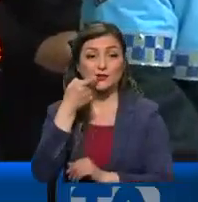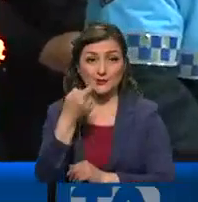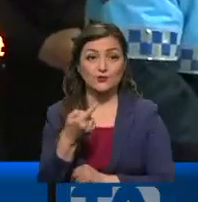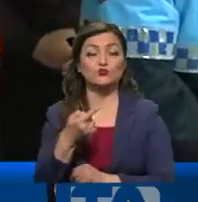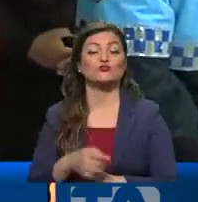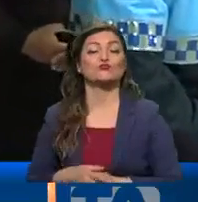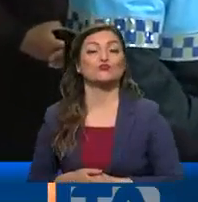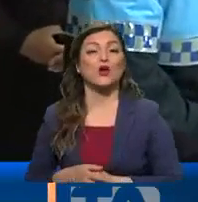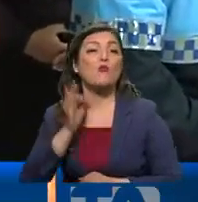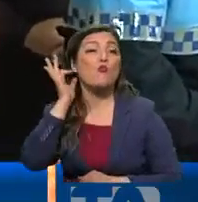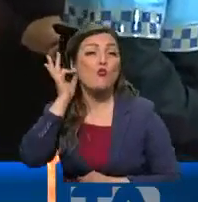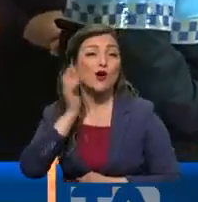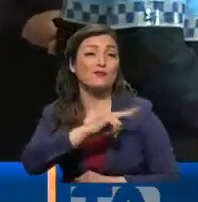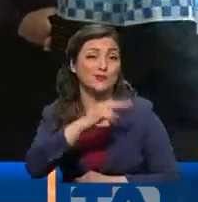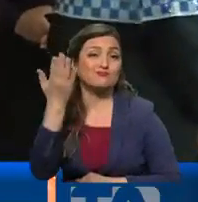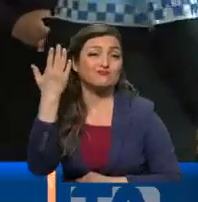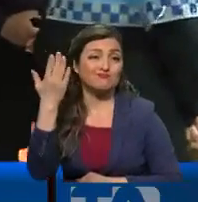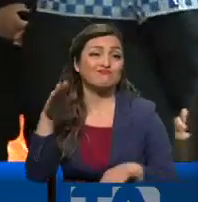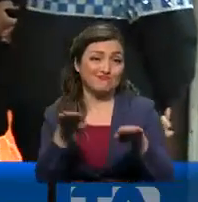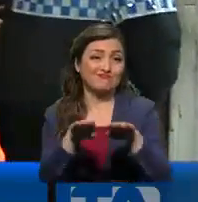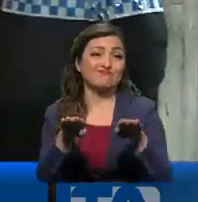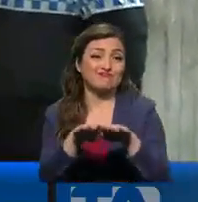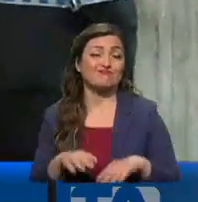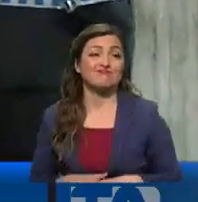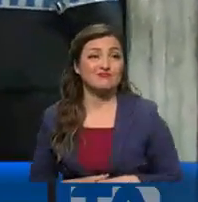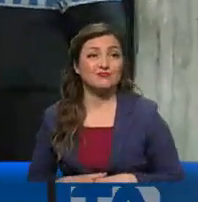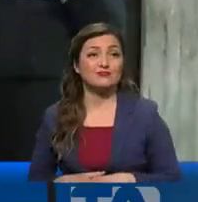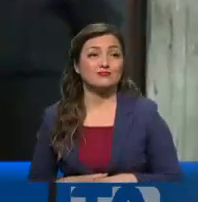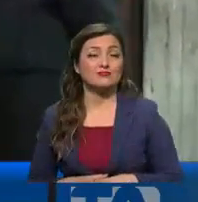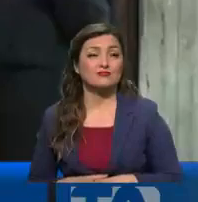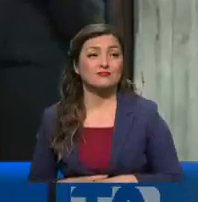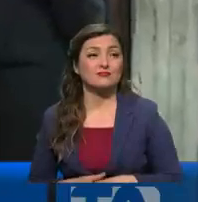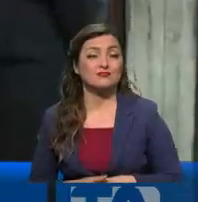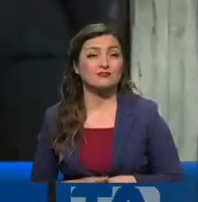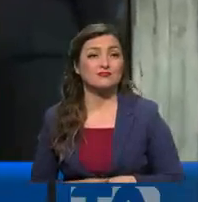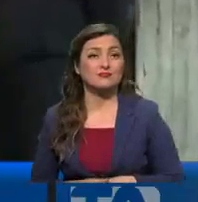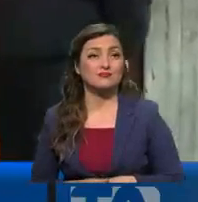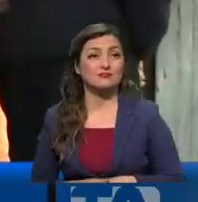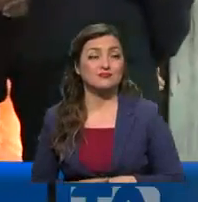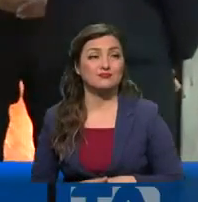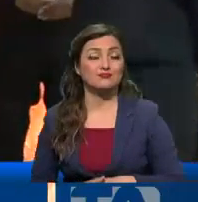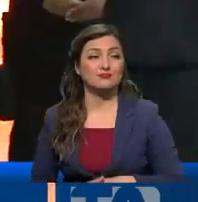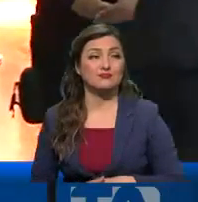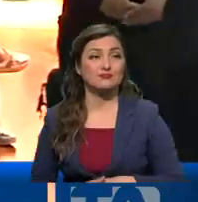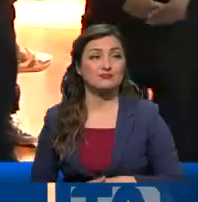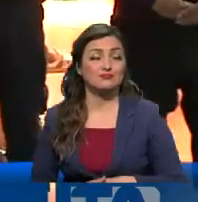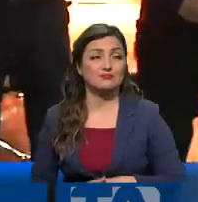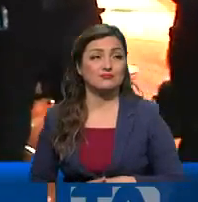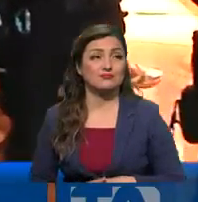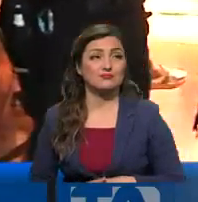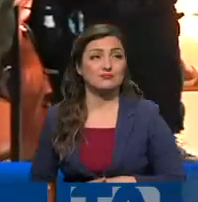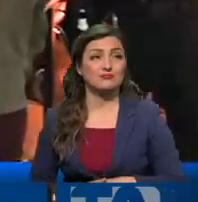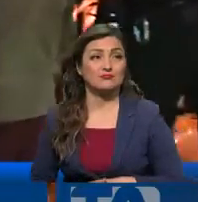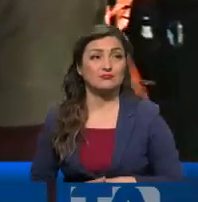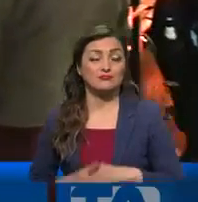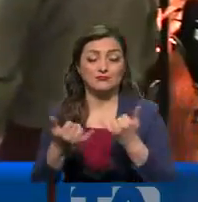lo mencionaba, que sea una mujer la nueva vicealcaldesa, a ser un hombre quien ocupa la primera autoridad de la ciudad. Estamos a esta hora también